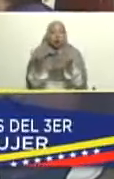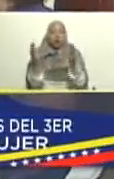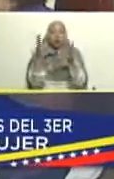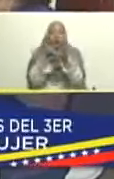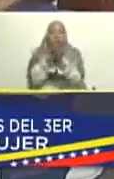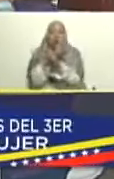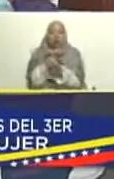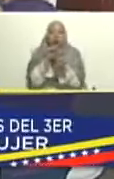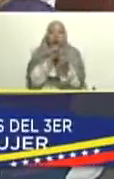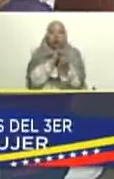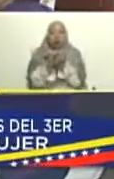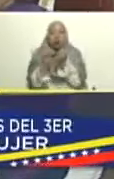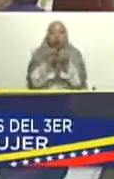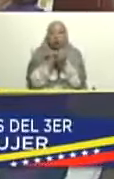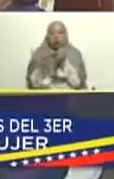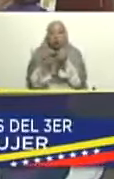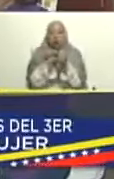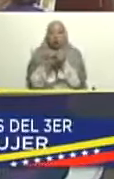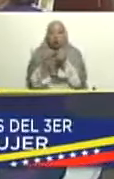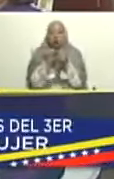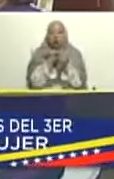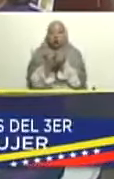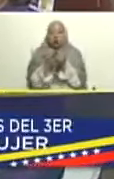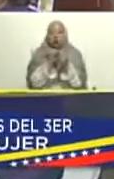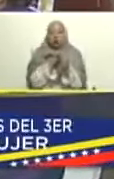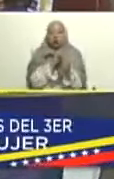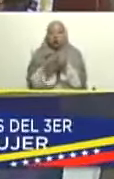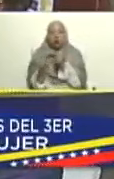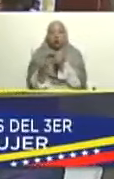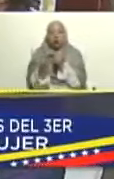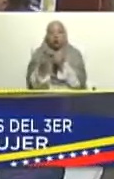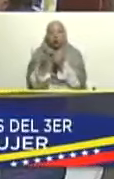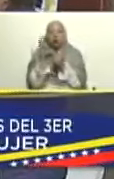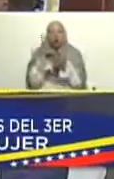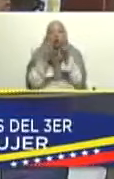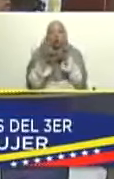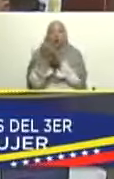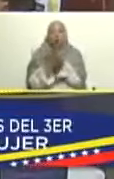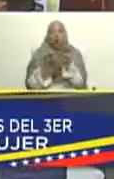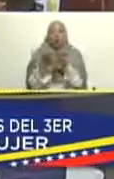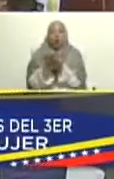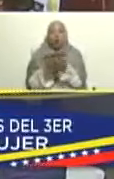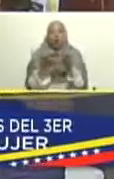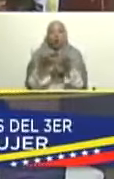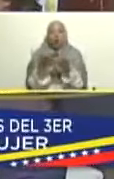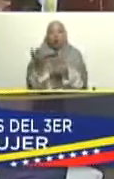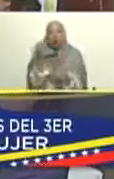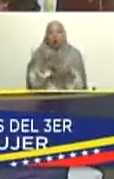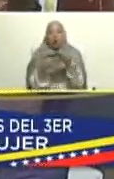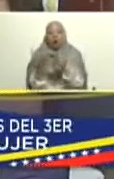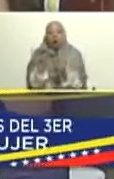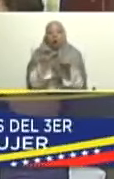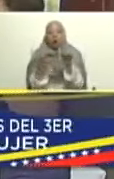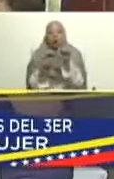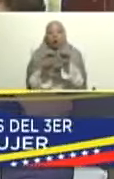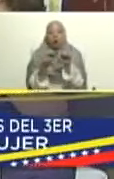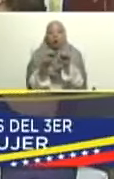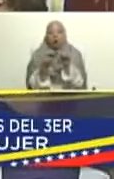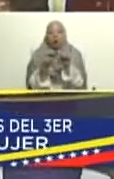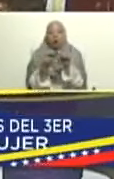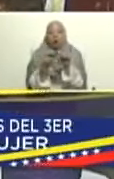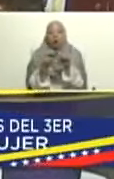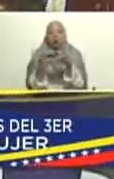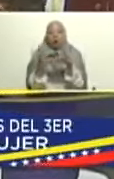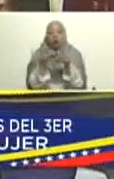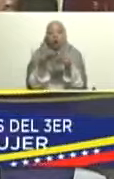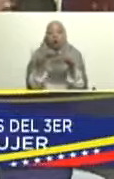rayé papelón y bueno, disolví, no lo disolví, lo agregué con el cacao y hice